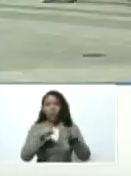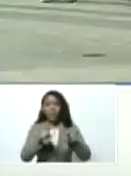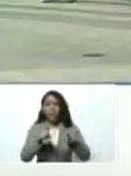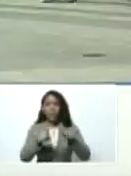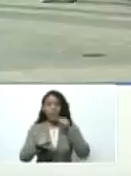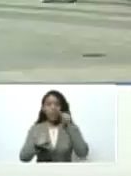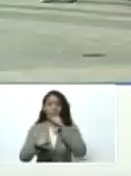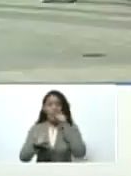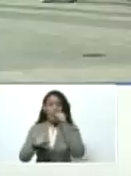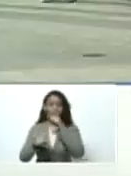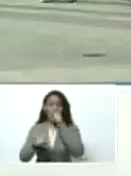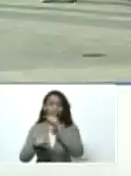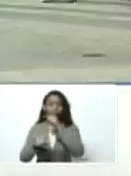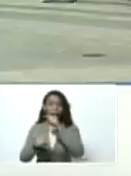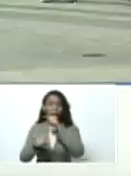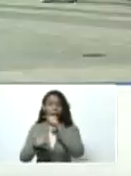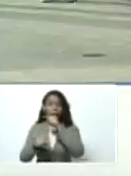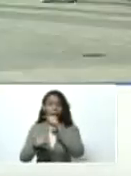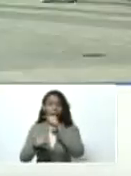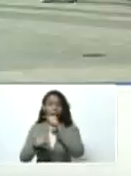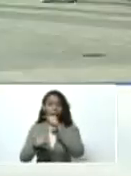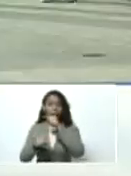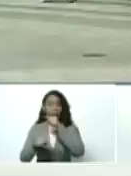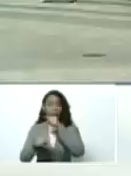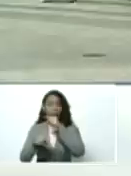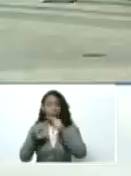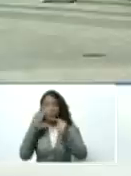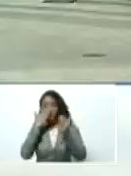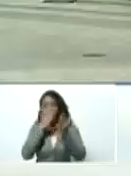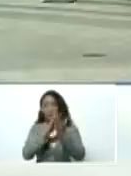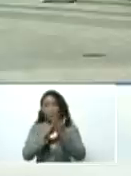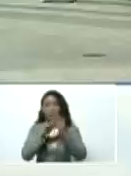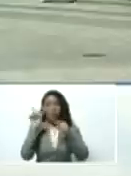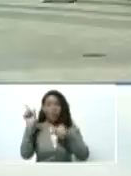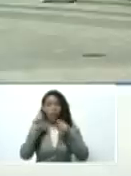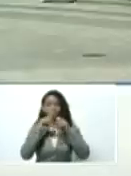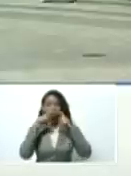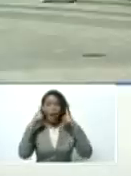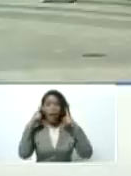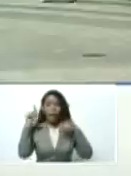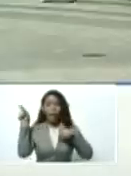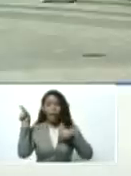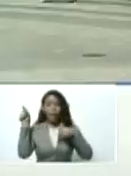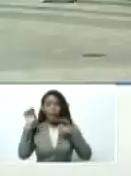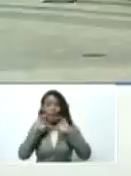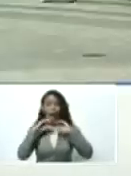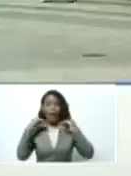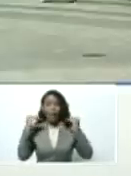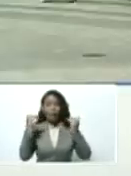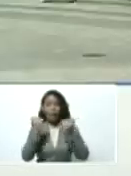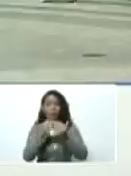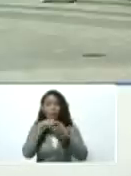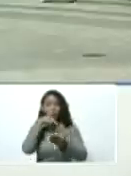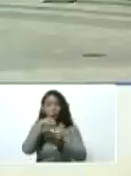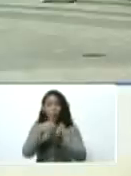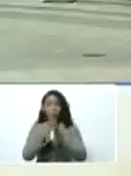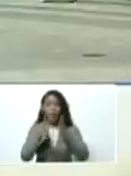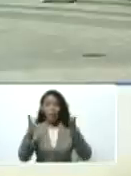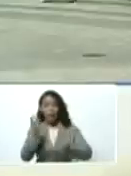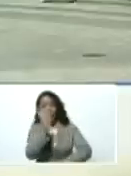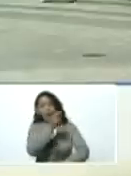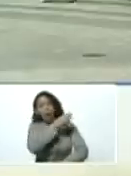están, en la cinta costera de La Guaira, en el estadio que lleva el nombre del gran